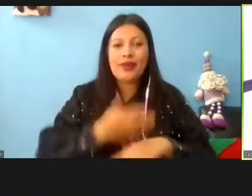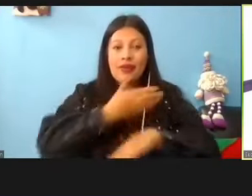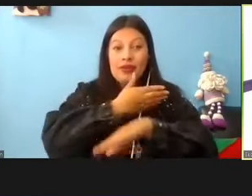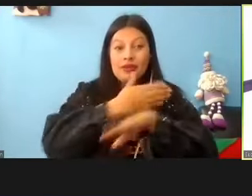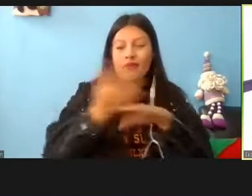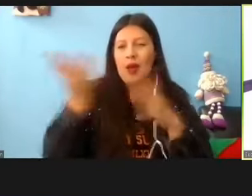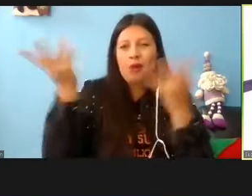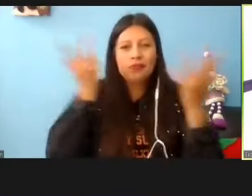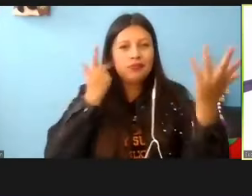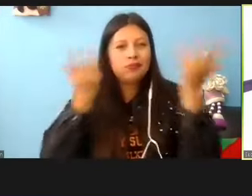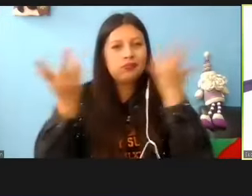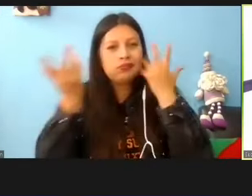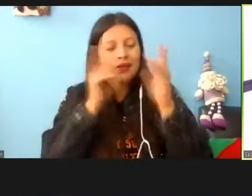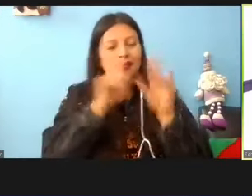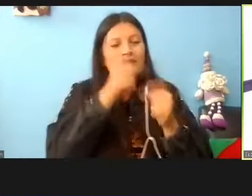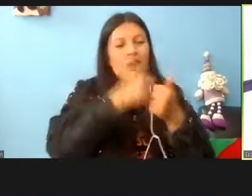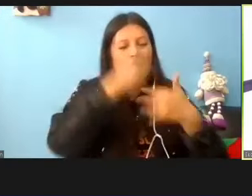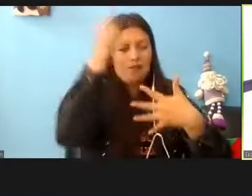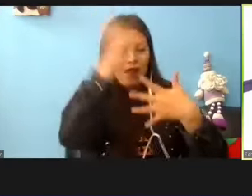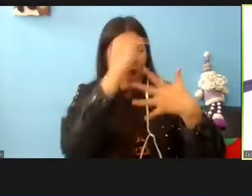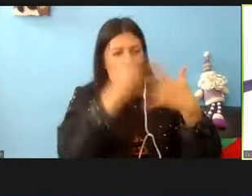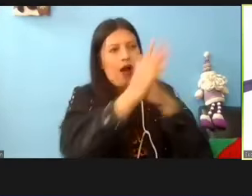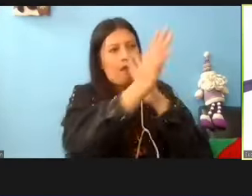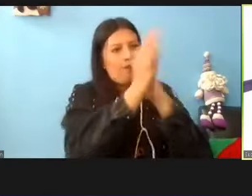los representantes de cada eje,